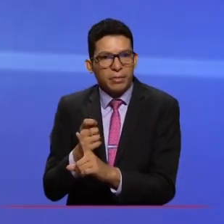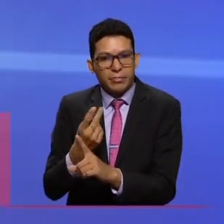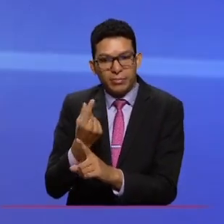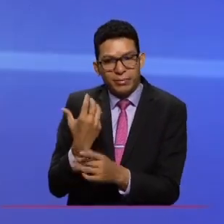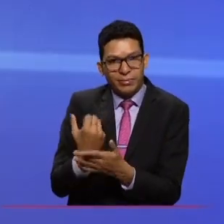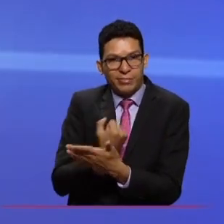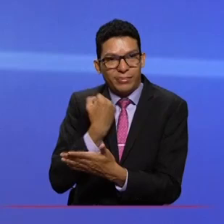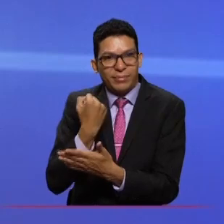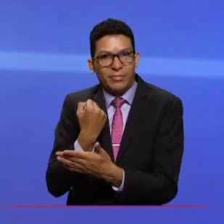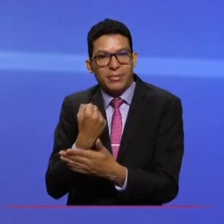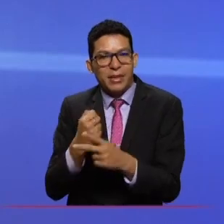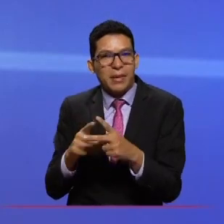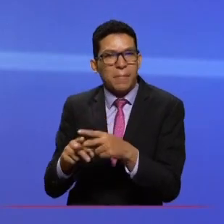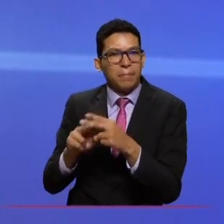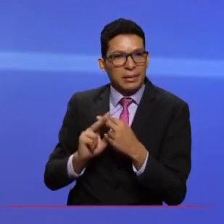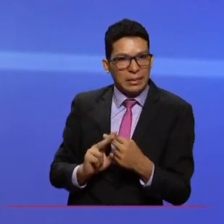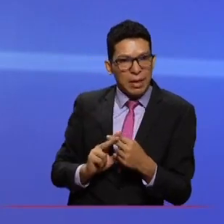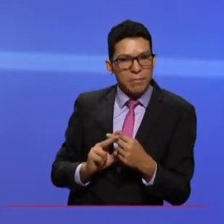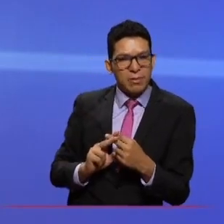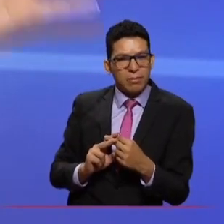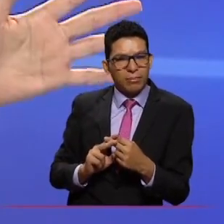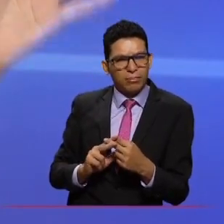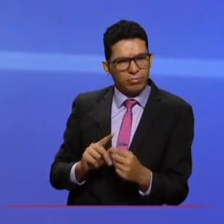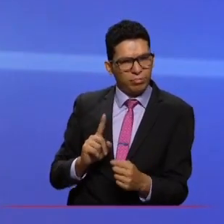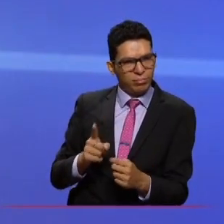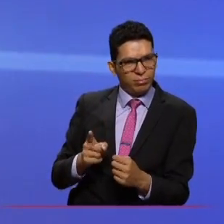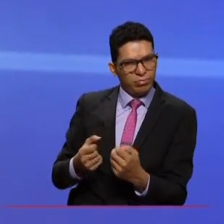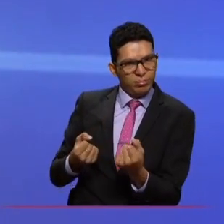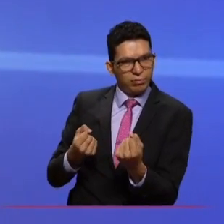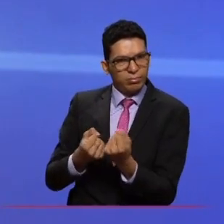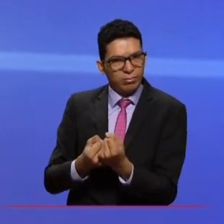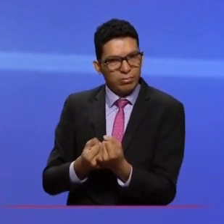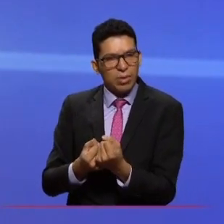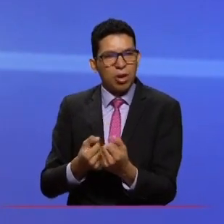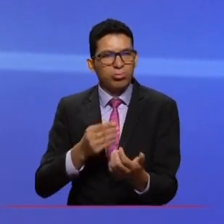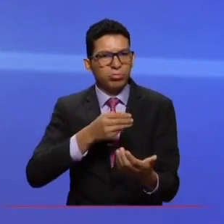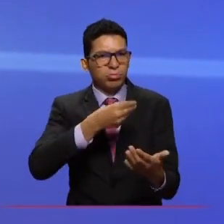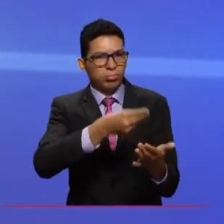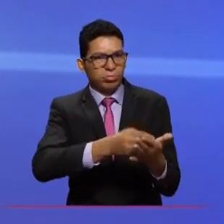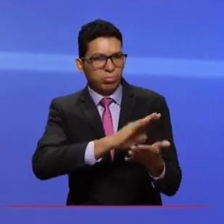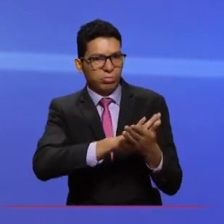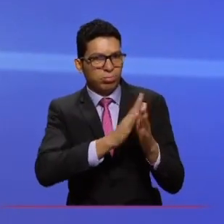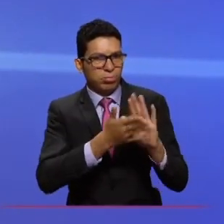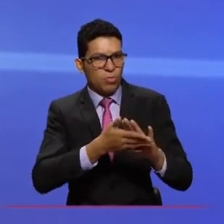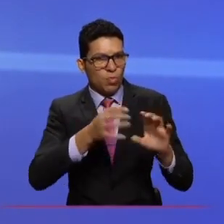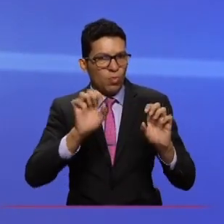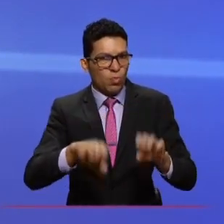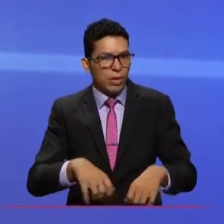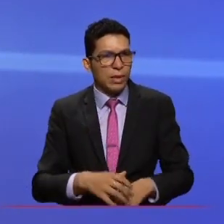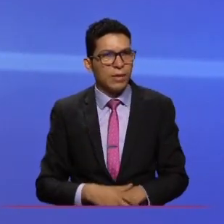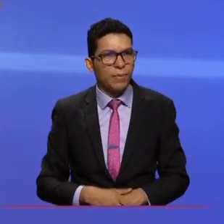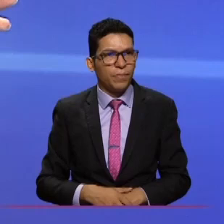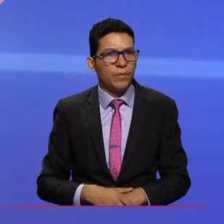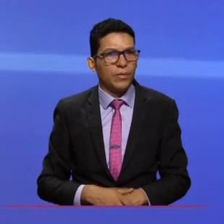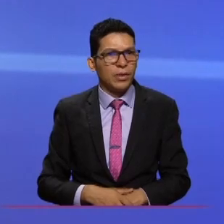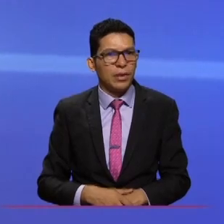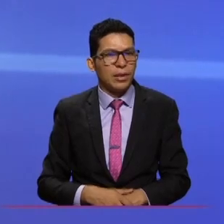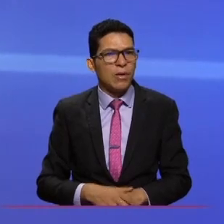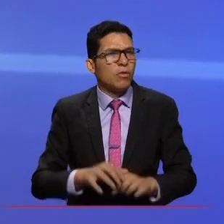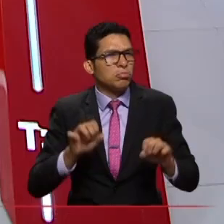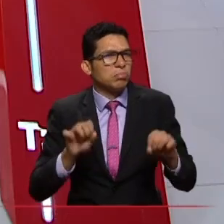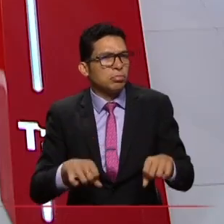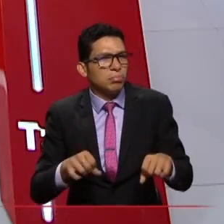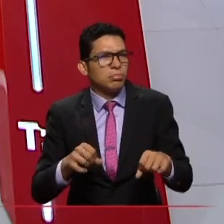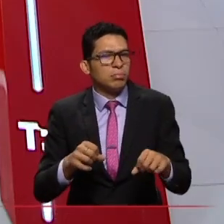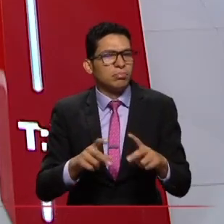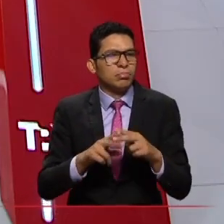cuando tiene un crédito. En ese caso, entonces, ¿eso respaldaría la muerte o el fallecimiento de sí. una persona? ¿Y en qué caso sí funciona? ¿Qué